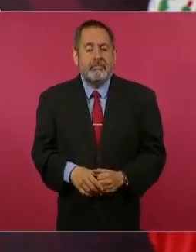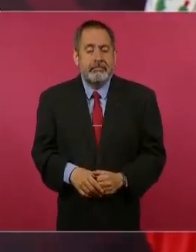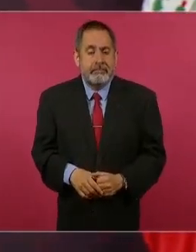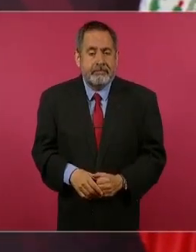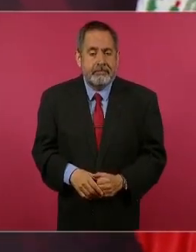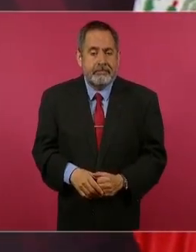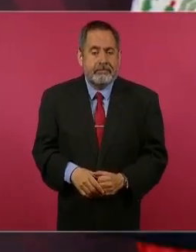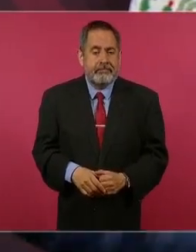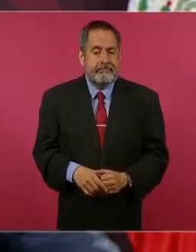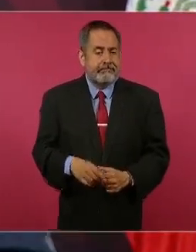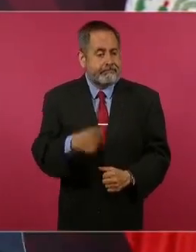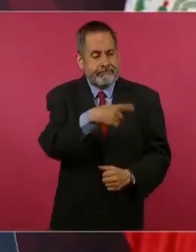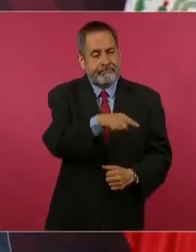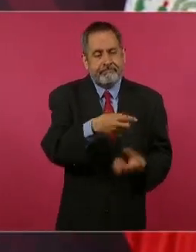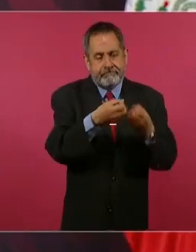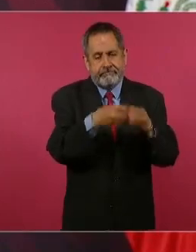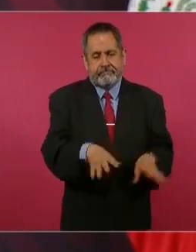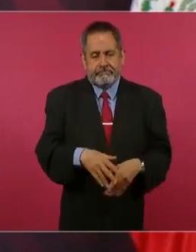se pierde